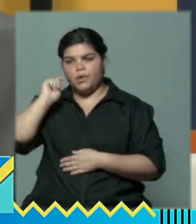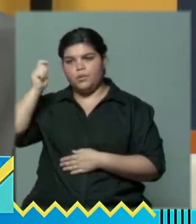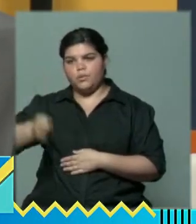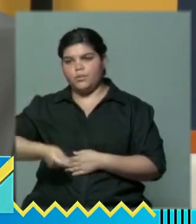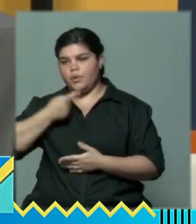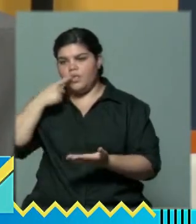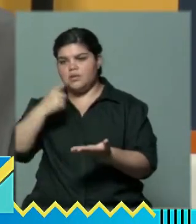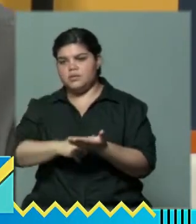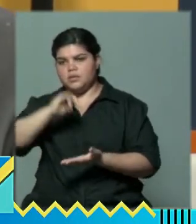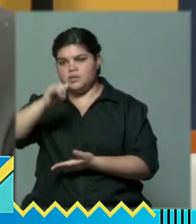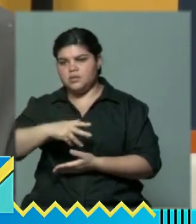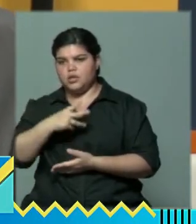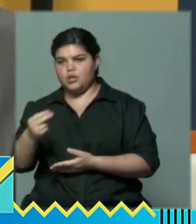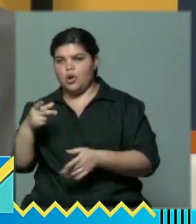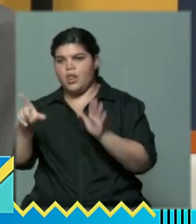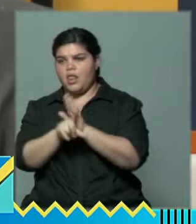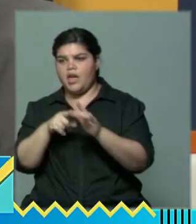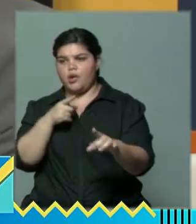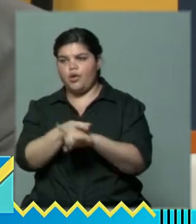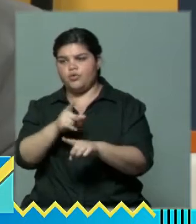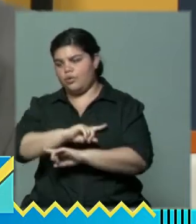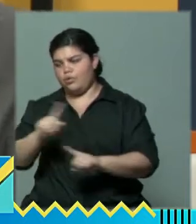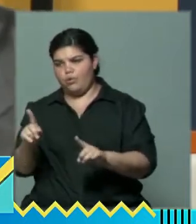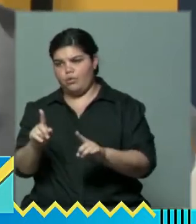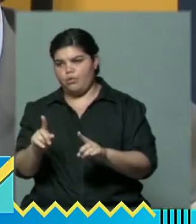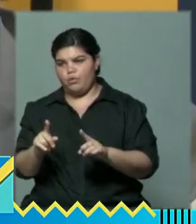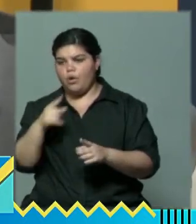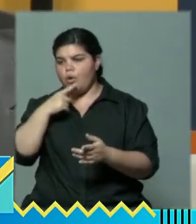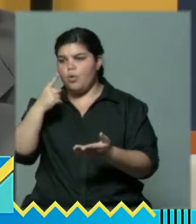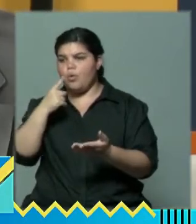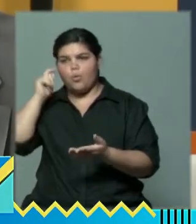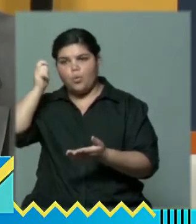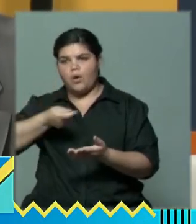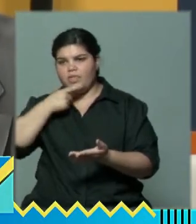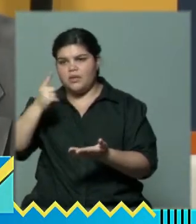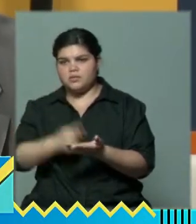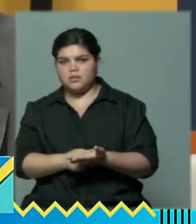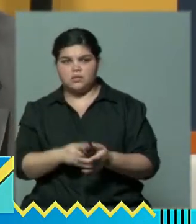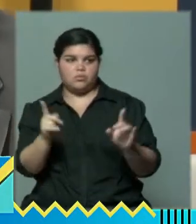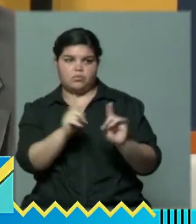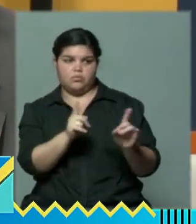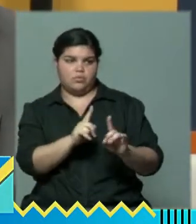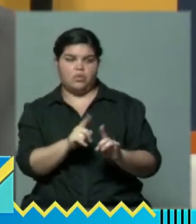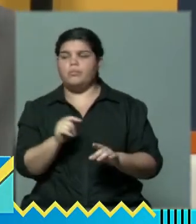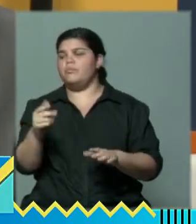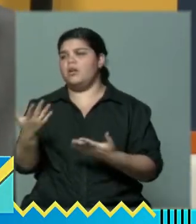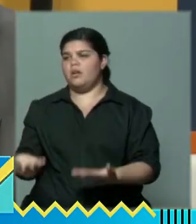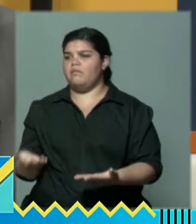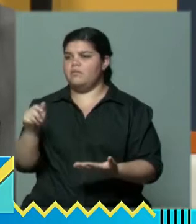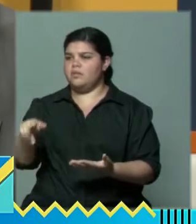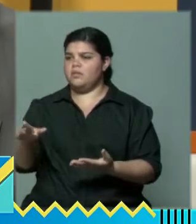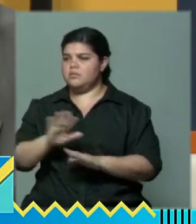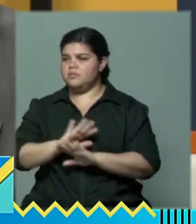contrario a la ley, creo, digamos. O sea, creo no, es así. Se establece que es pero a una ver, falta, Pablo. Pero a ver, pero quien